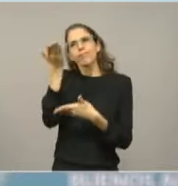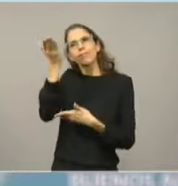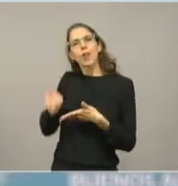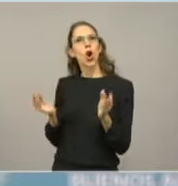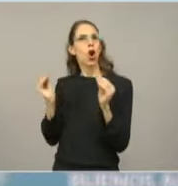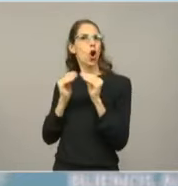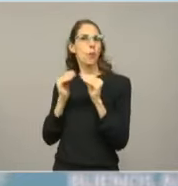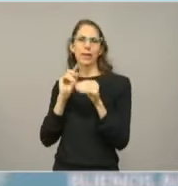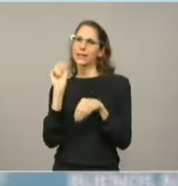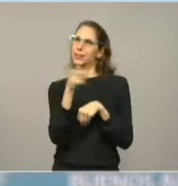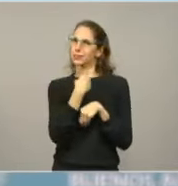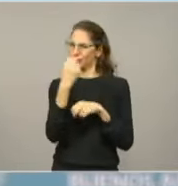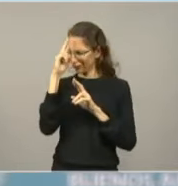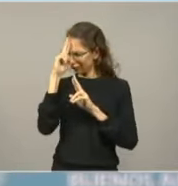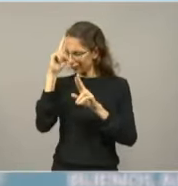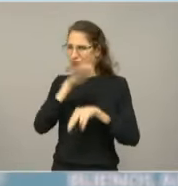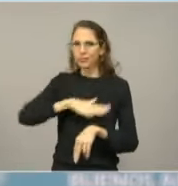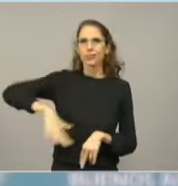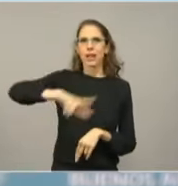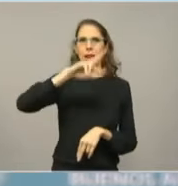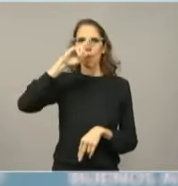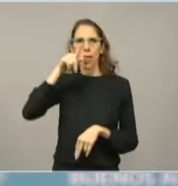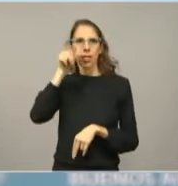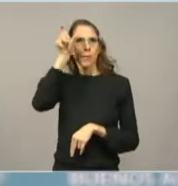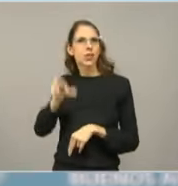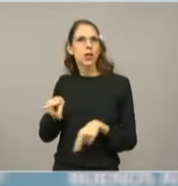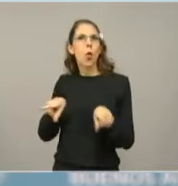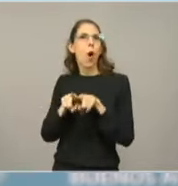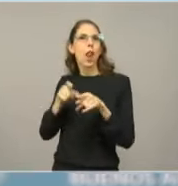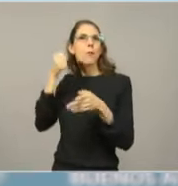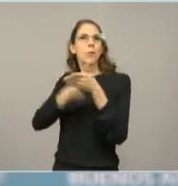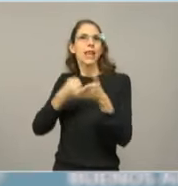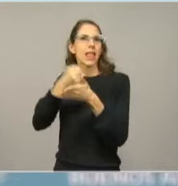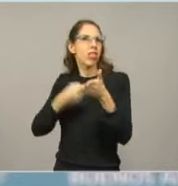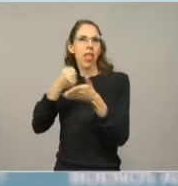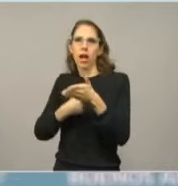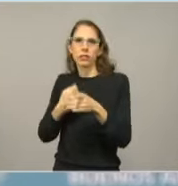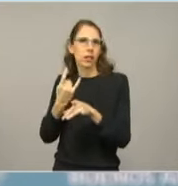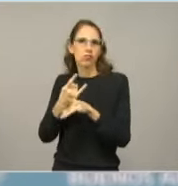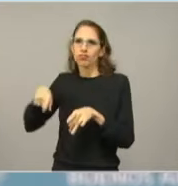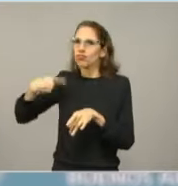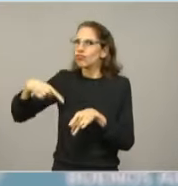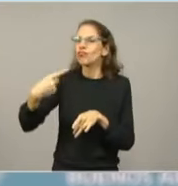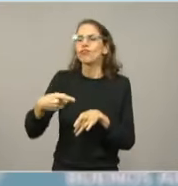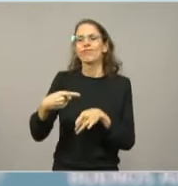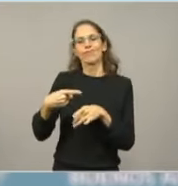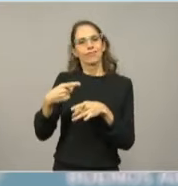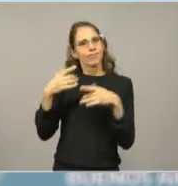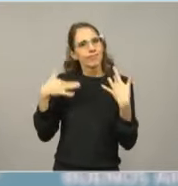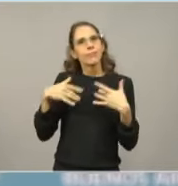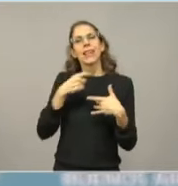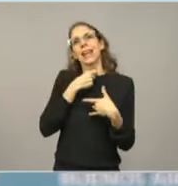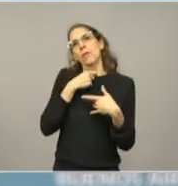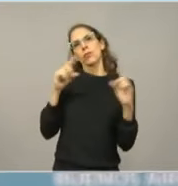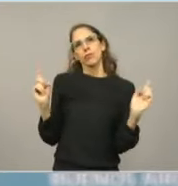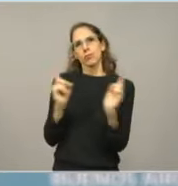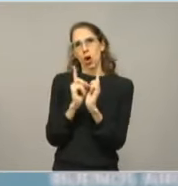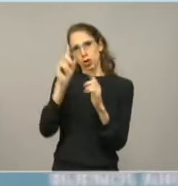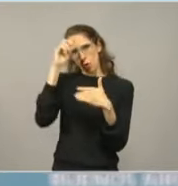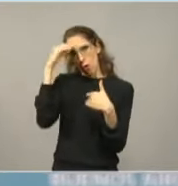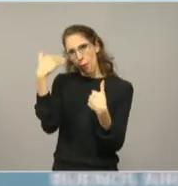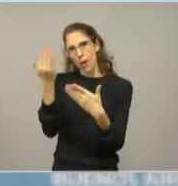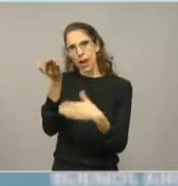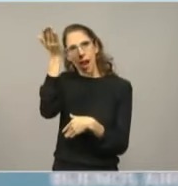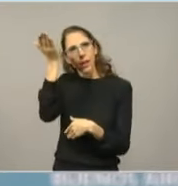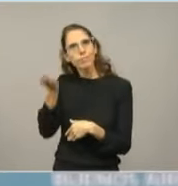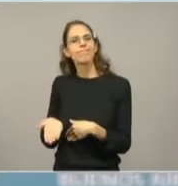respetada aquí en toda la plata una militante del campo popular así que bueno queremos hacer este breve homenaje a